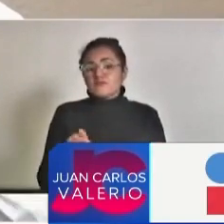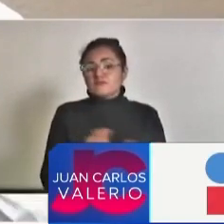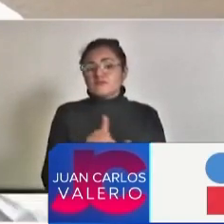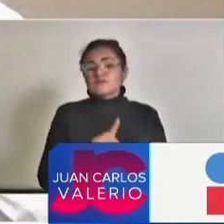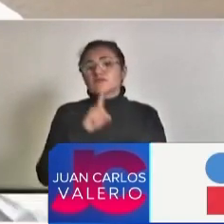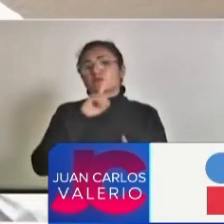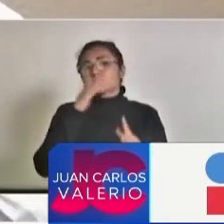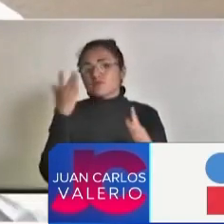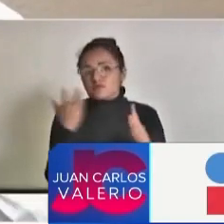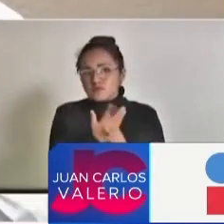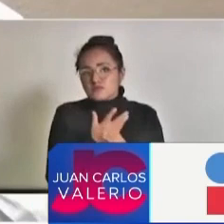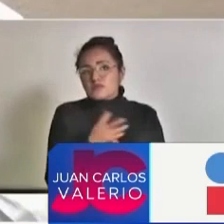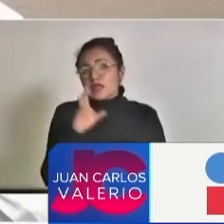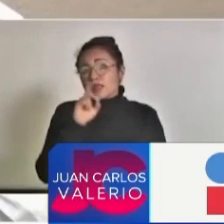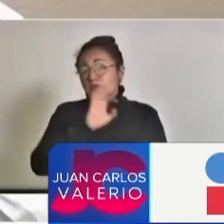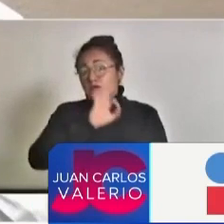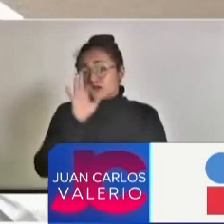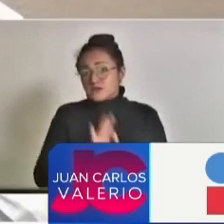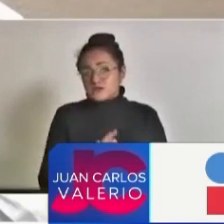fuera un tercio de su